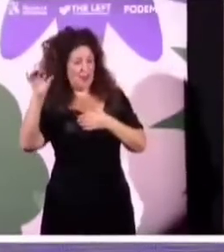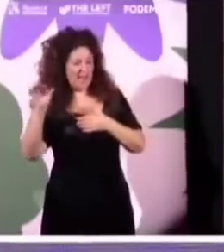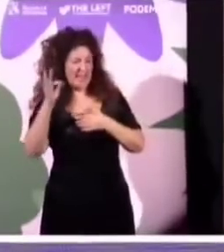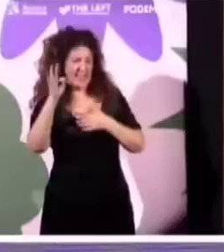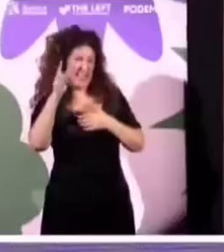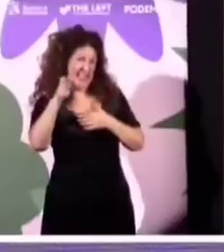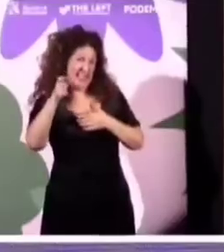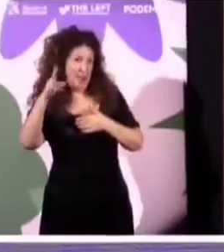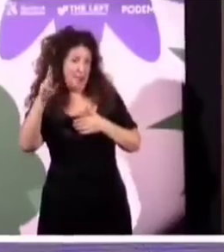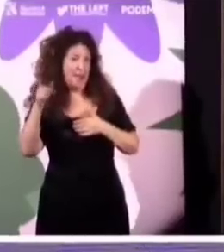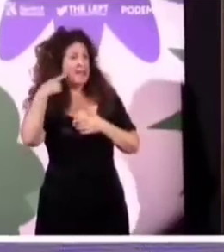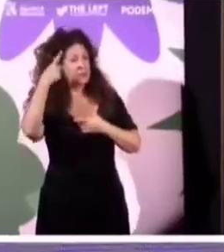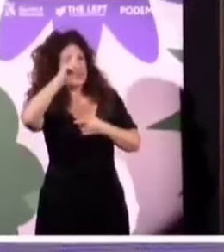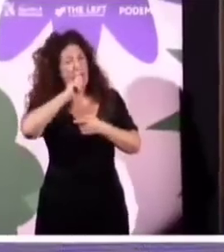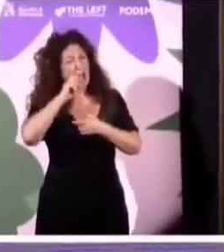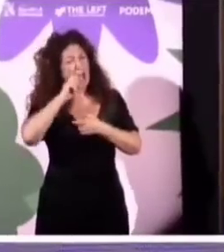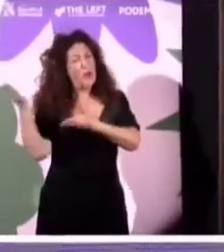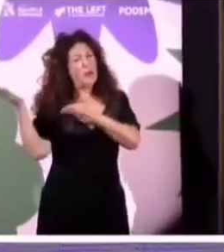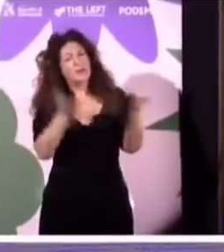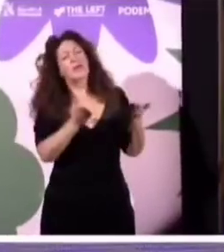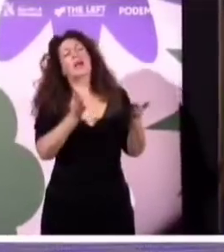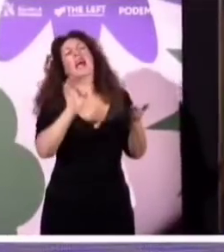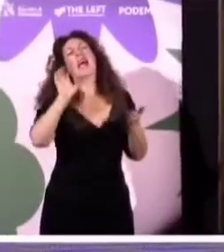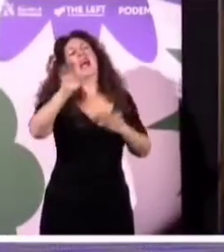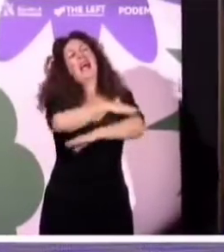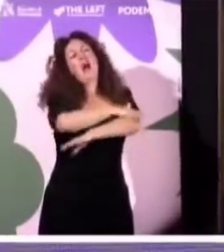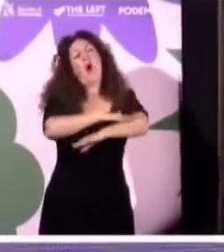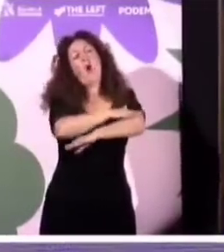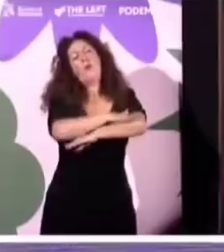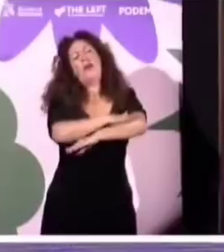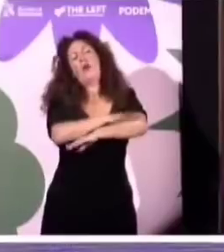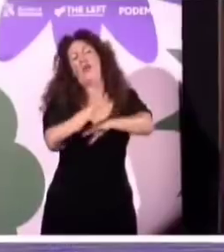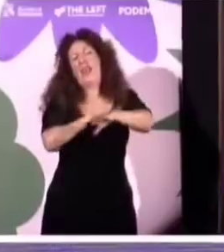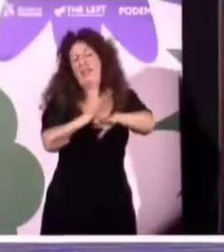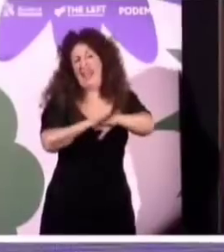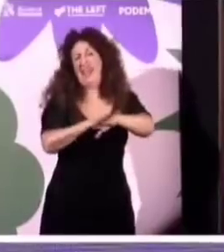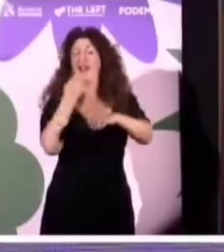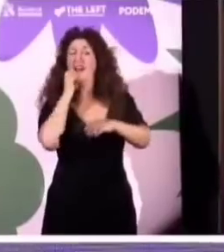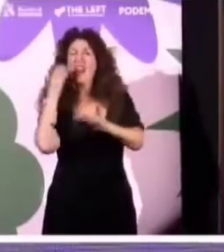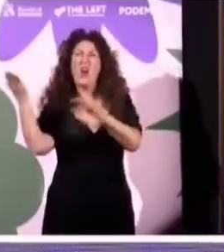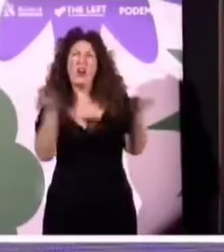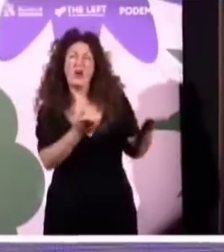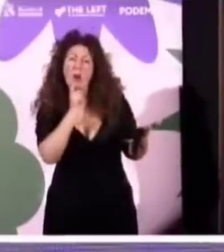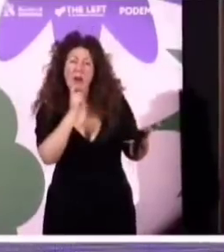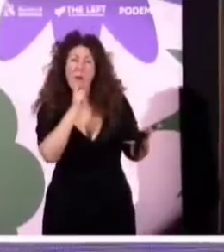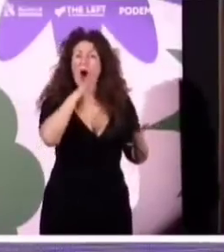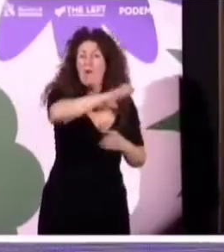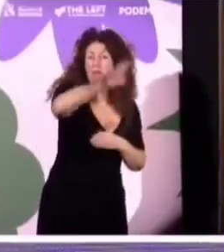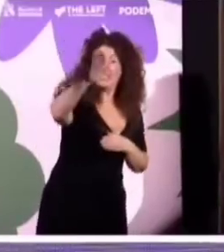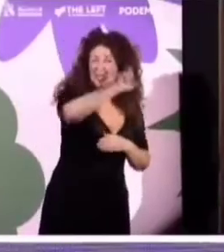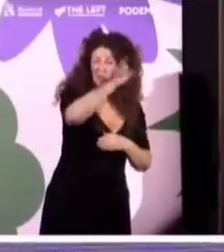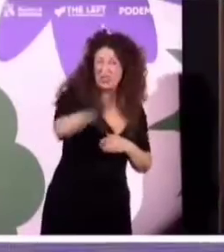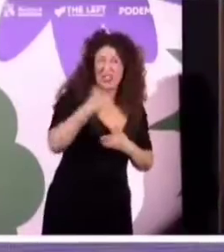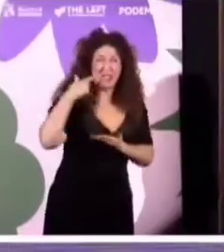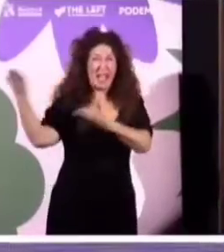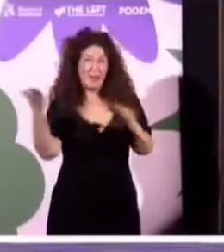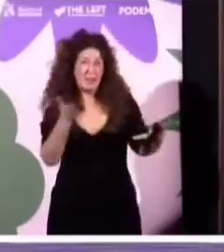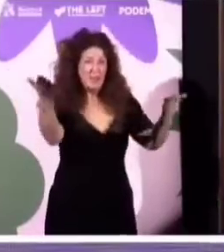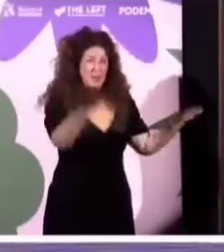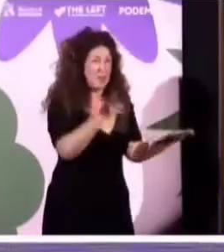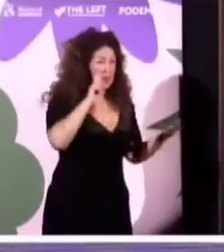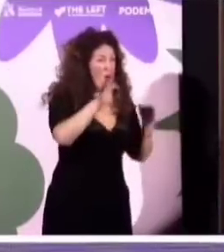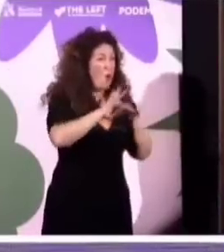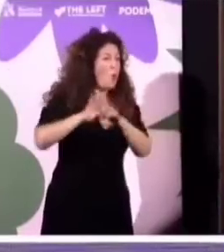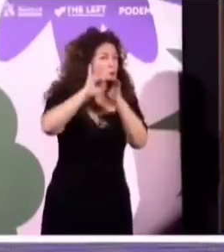estados europeos al gobierno de izquierdas griego y cómo están recibiendo a los fascistas italianos. En la Unión Europea se está normalizando